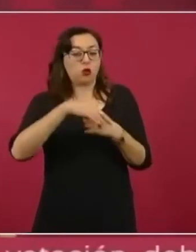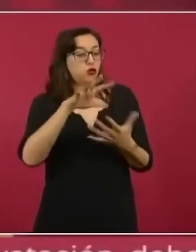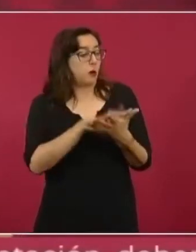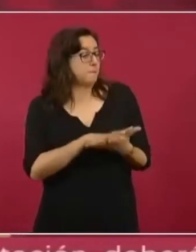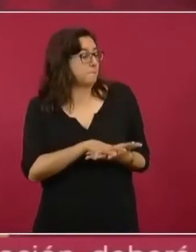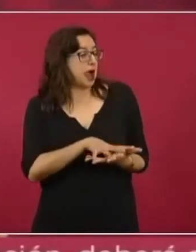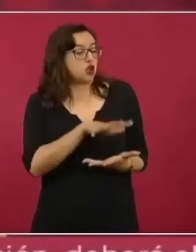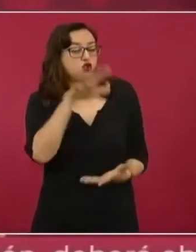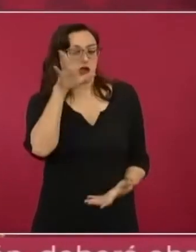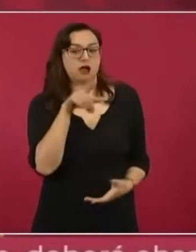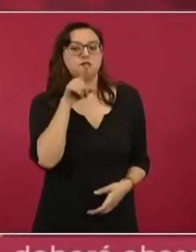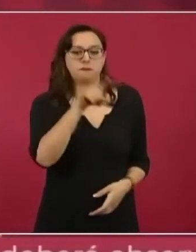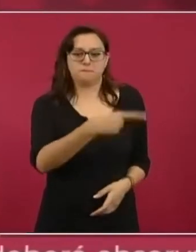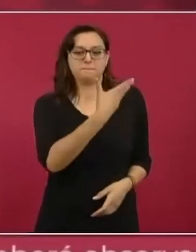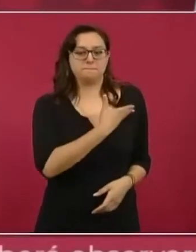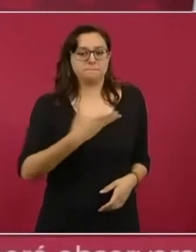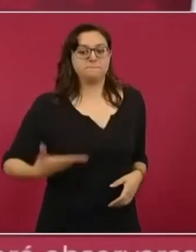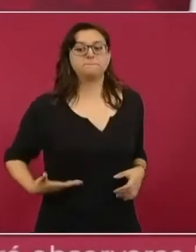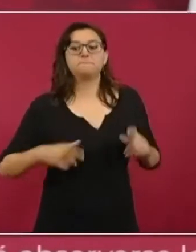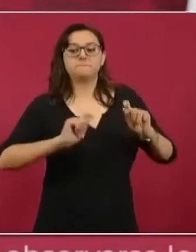presidente.